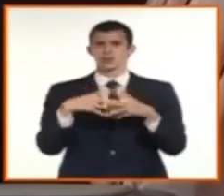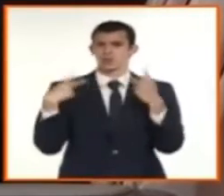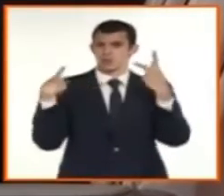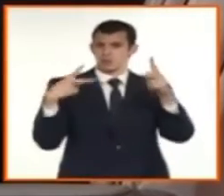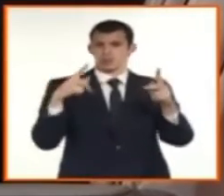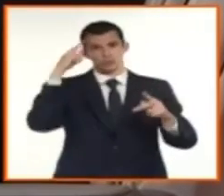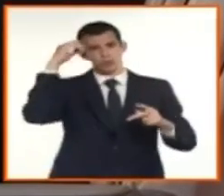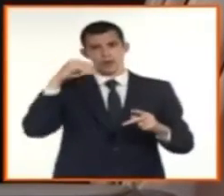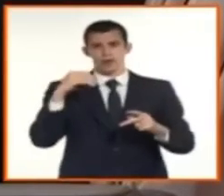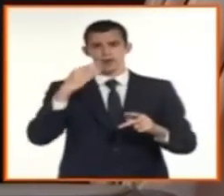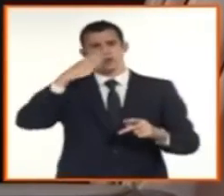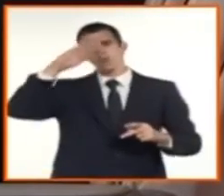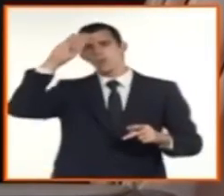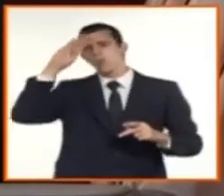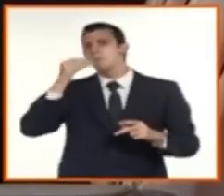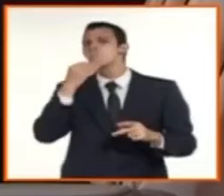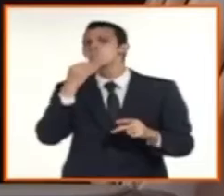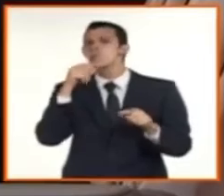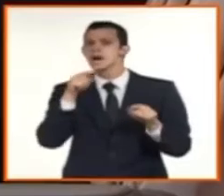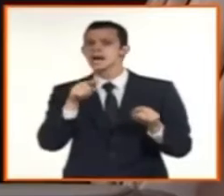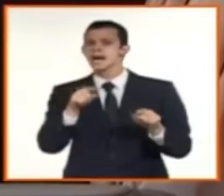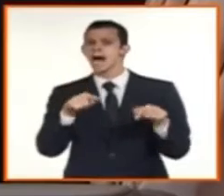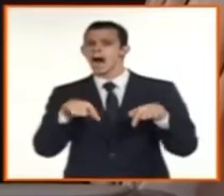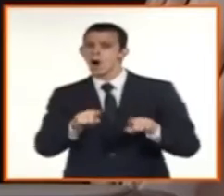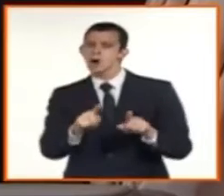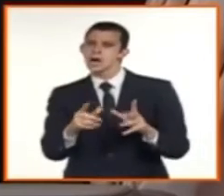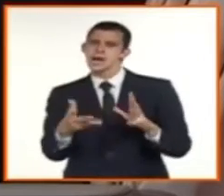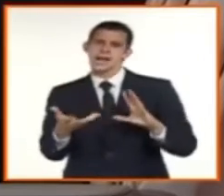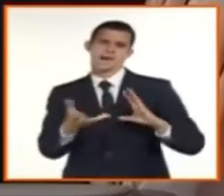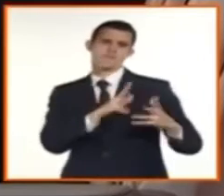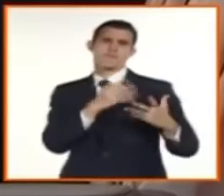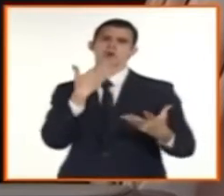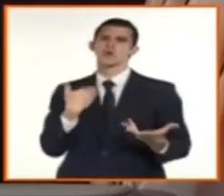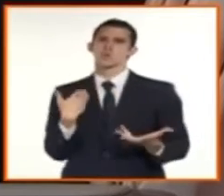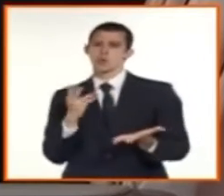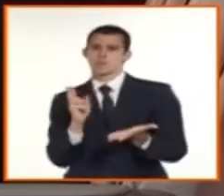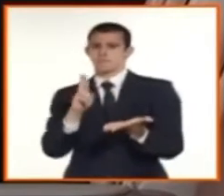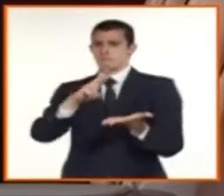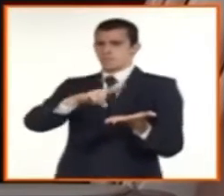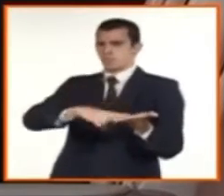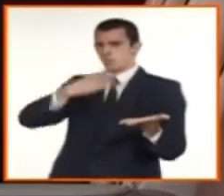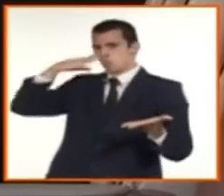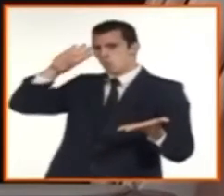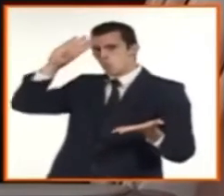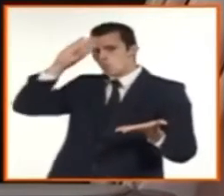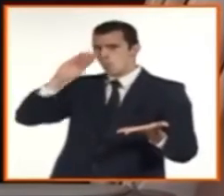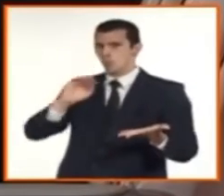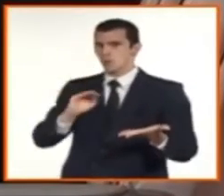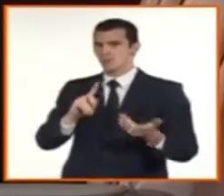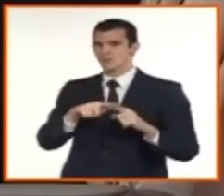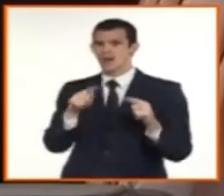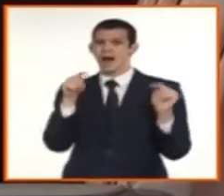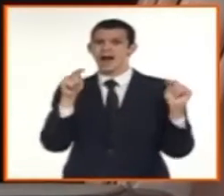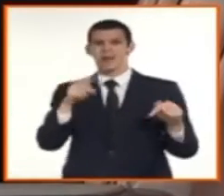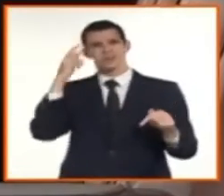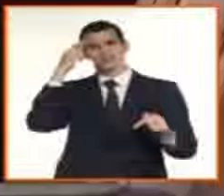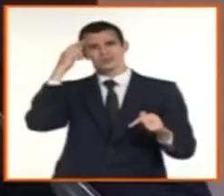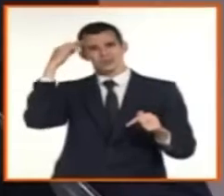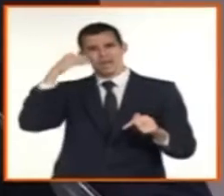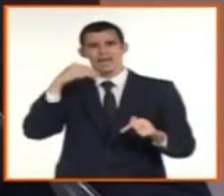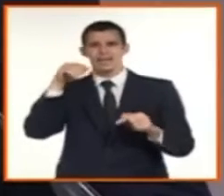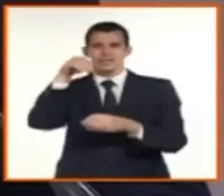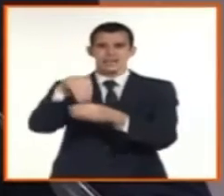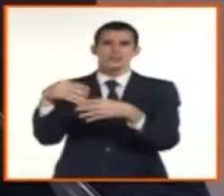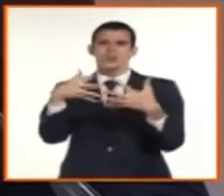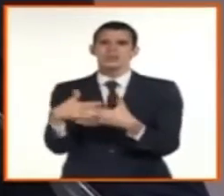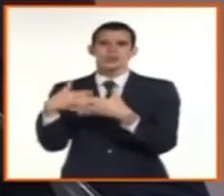cubano en eeuu o como se llame que ha querido usurpar el puesto de cuba dentro del clásico mundial de béisbol